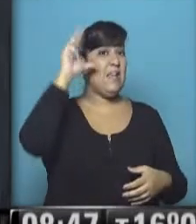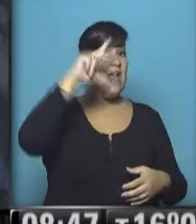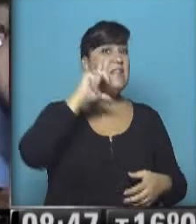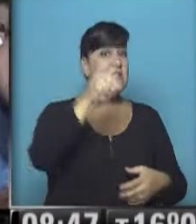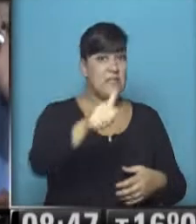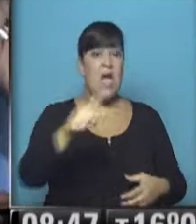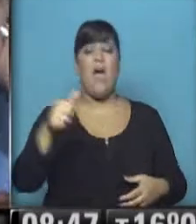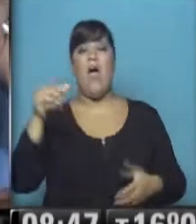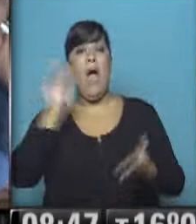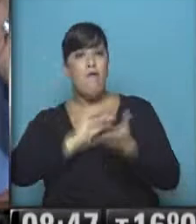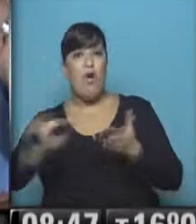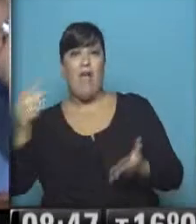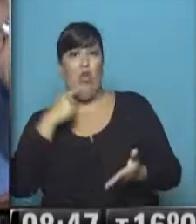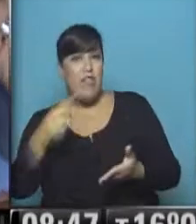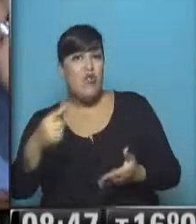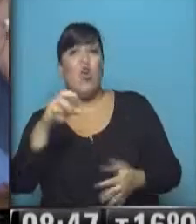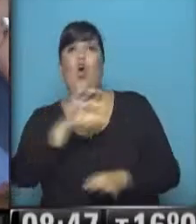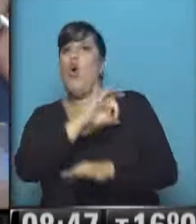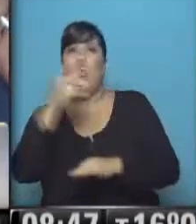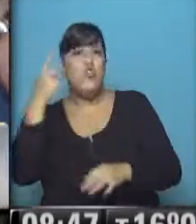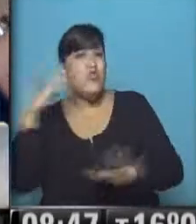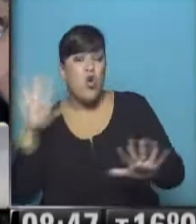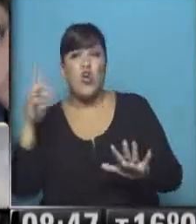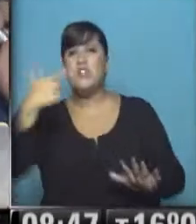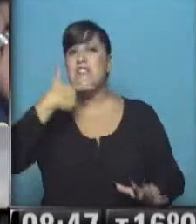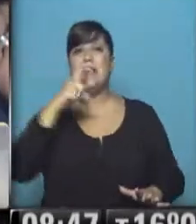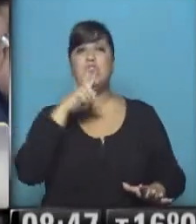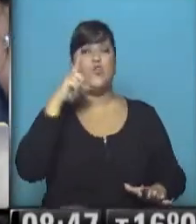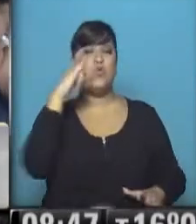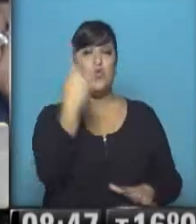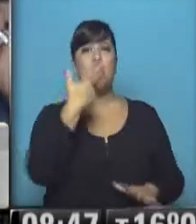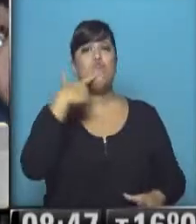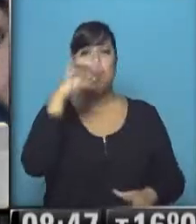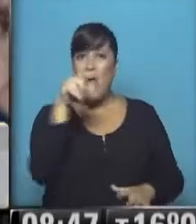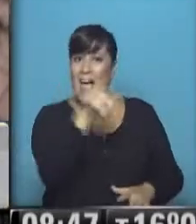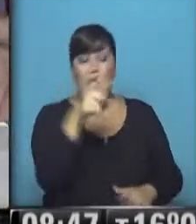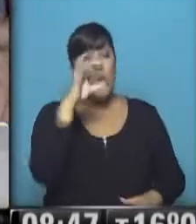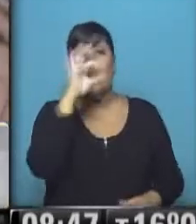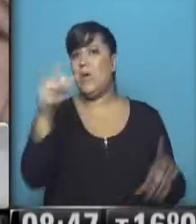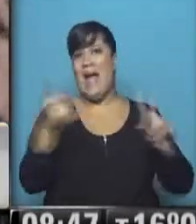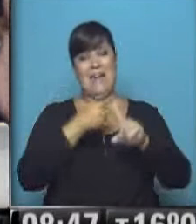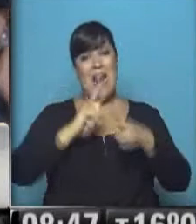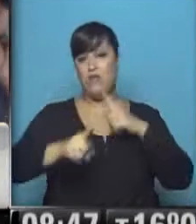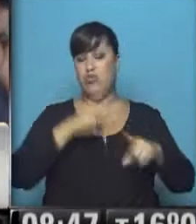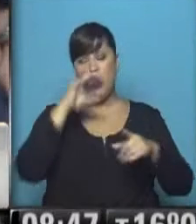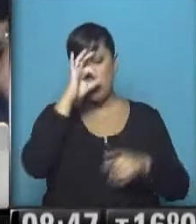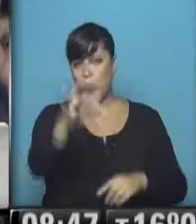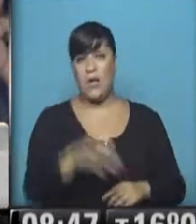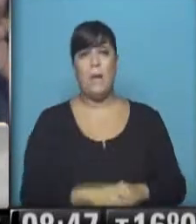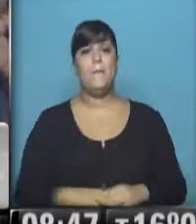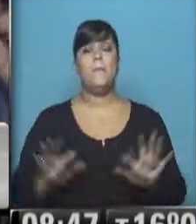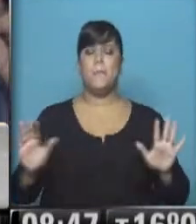Estiuso. O sea, Estiuso no ha tenido nunca ninguna relación con el señor Estiuso. Doctor, déjeme preguntarle,